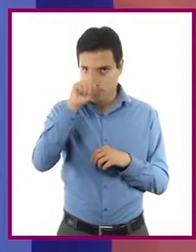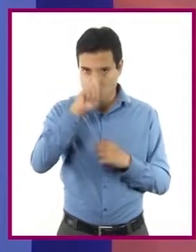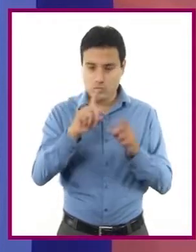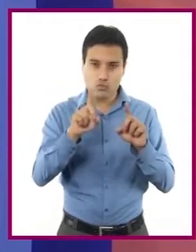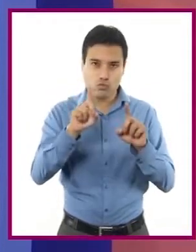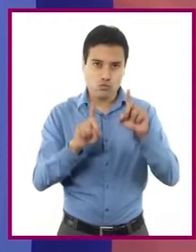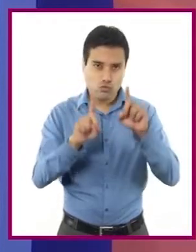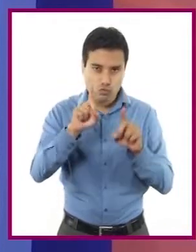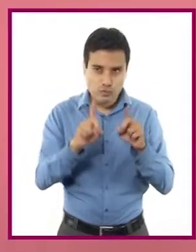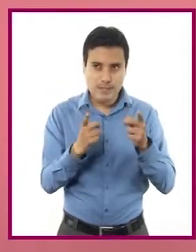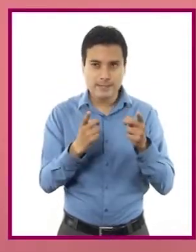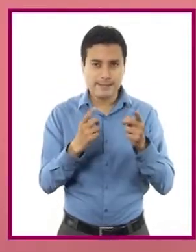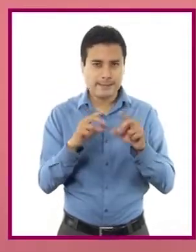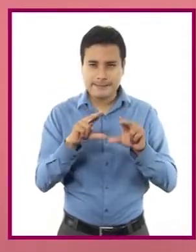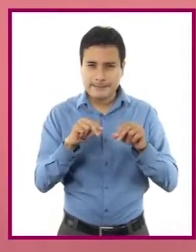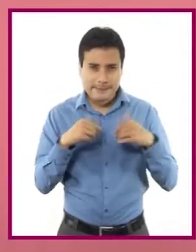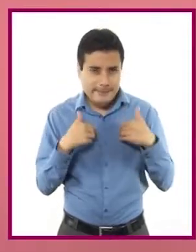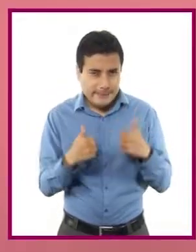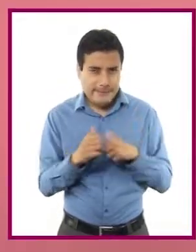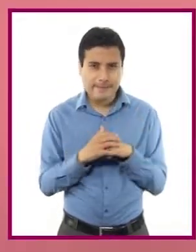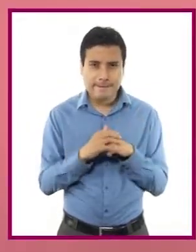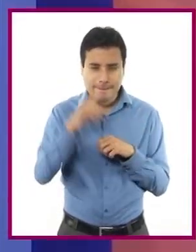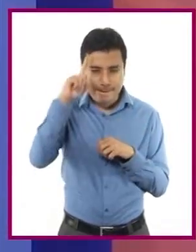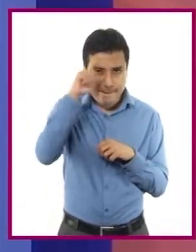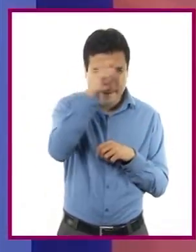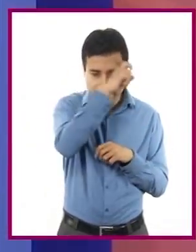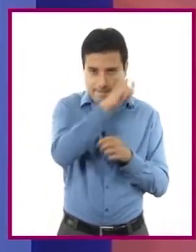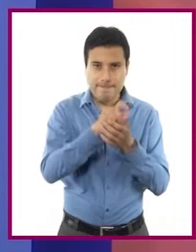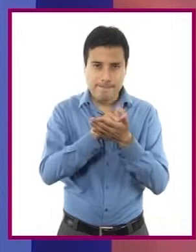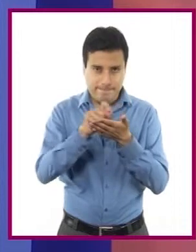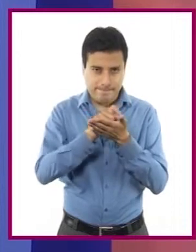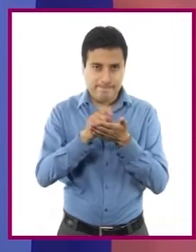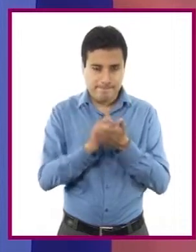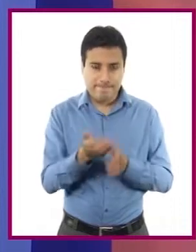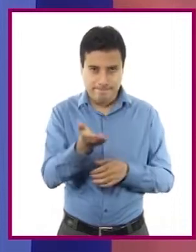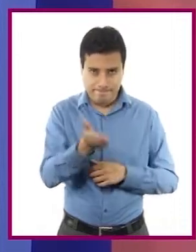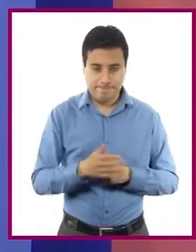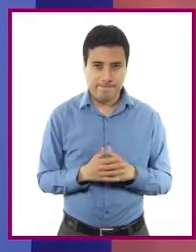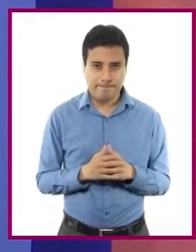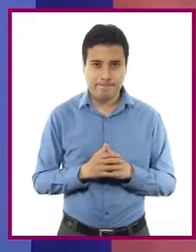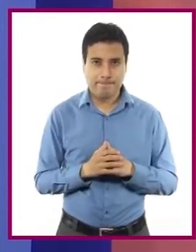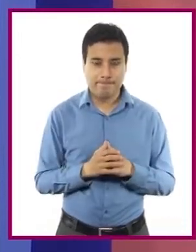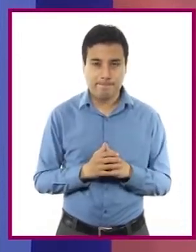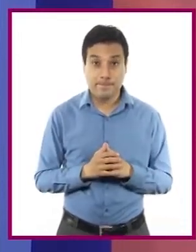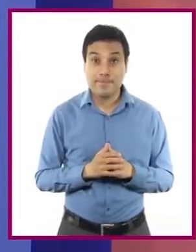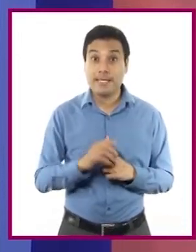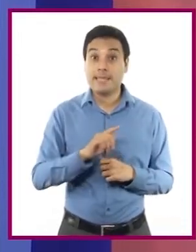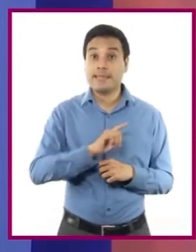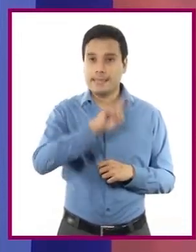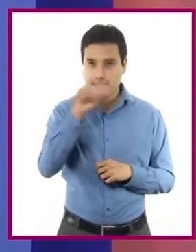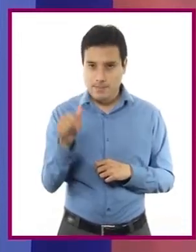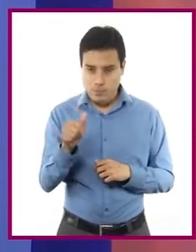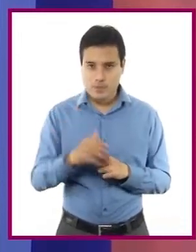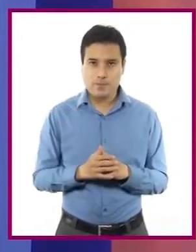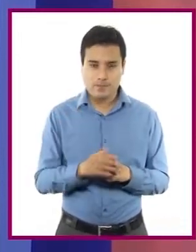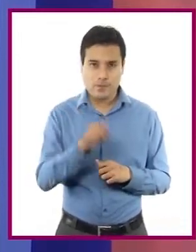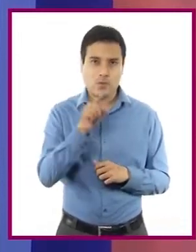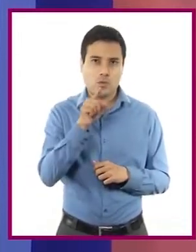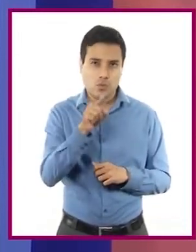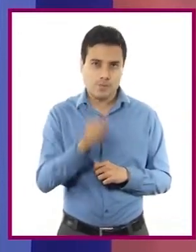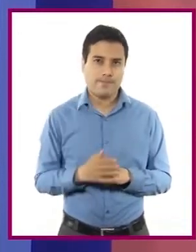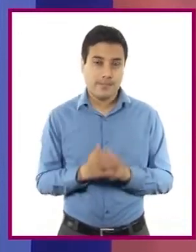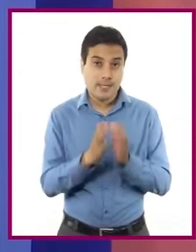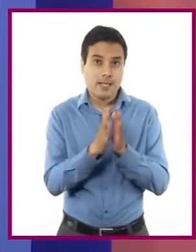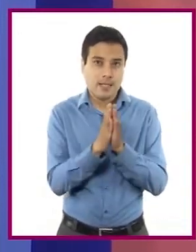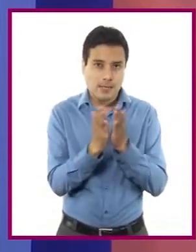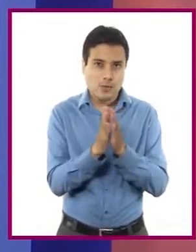las dudas, inquietudes o dificultades que surjan al resolver los planteamientos, pues muchas de estas las podrán resolver al momento de consultar